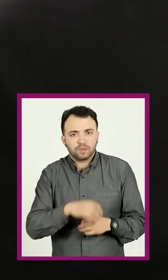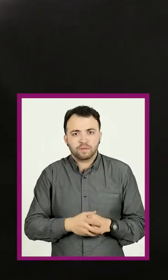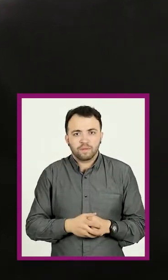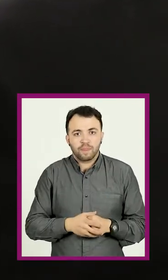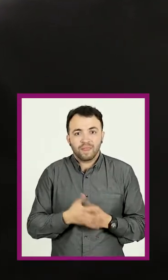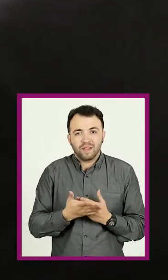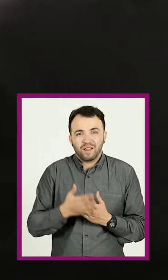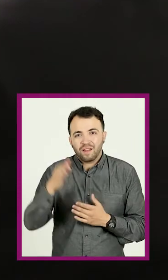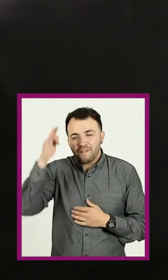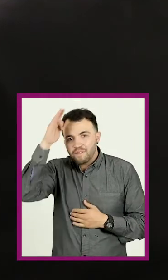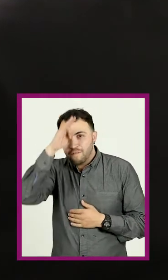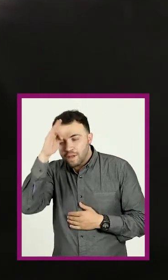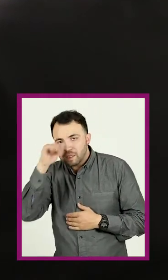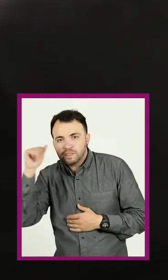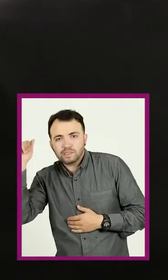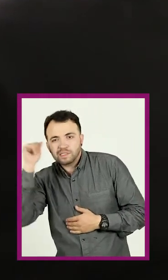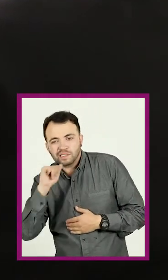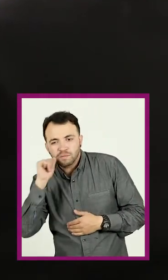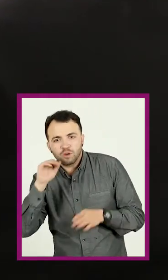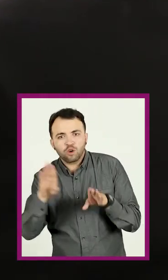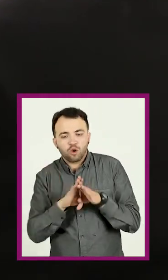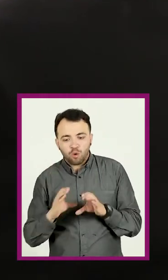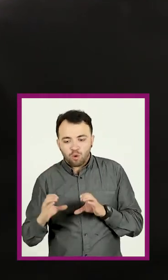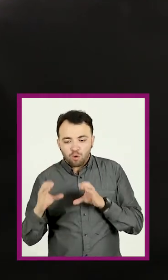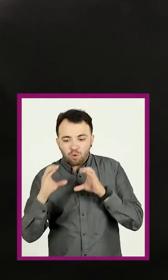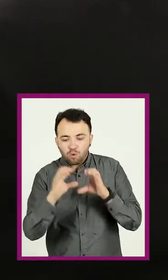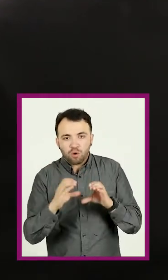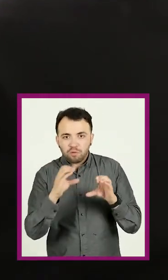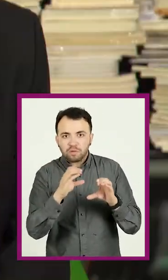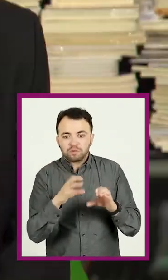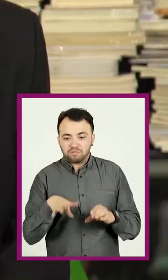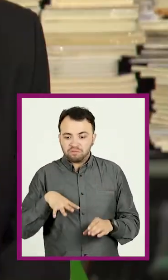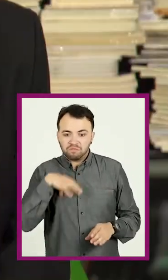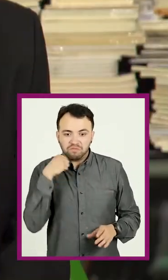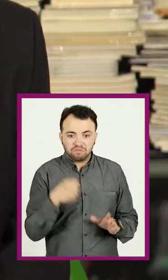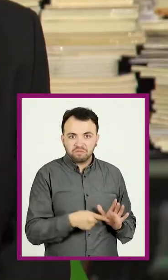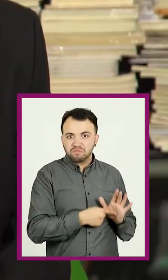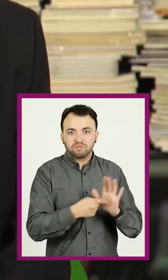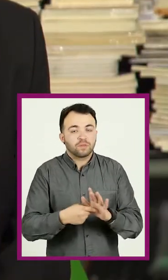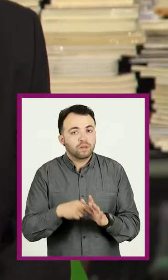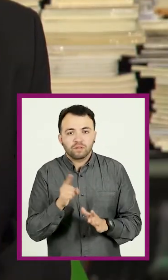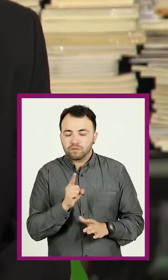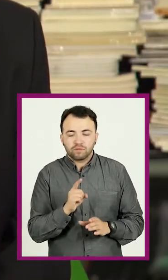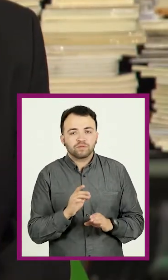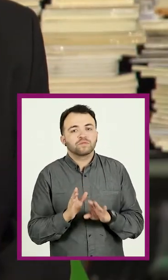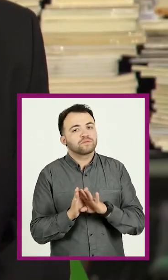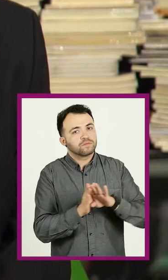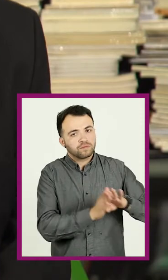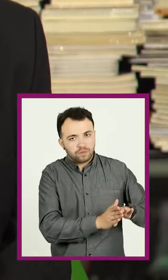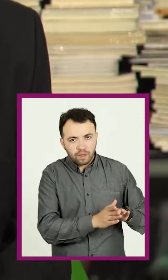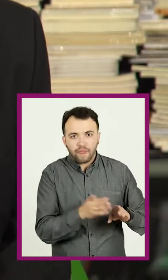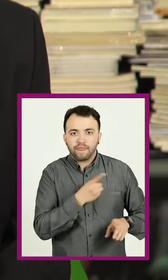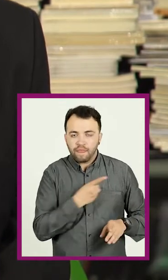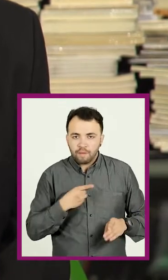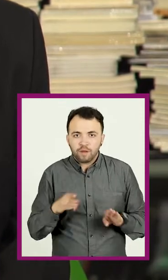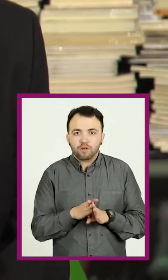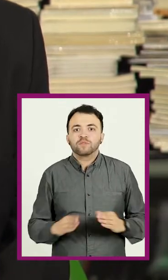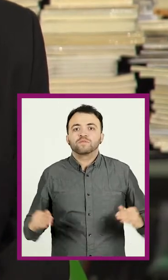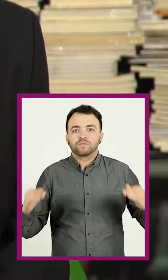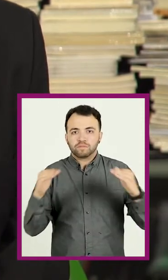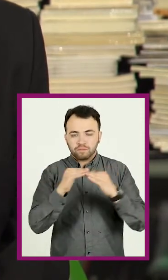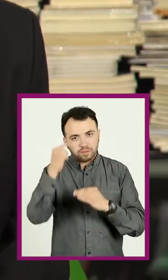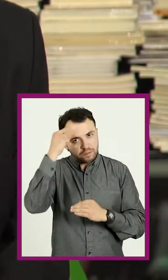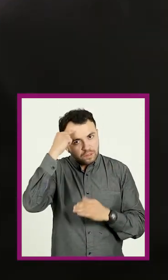Claro. Y la filosofía siempre cuida de imposición de bloques homogéneos del pensamiento. Claro. Creo que esta es otra de